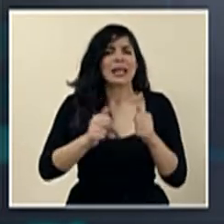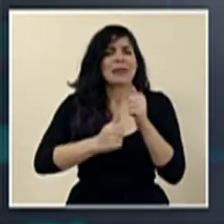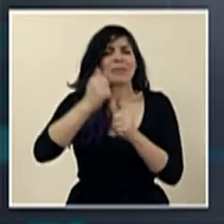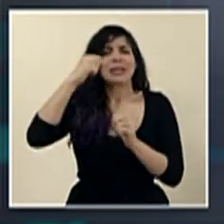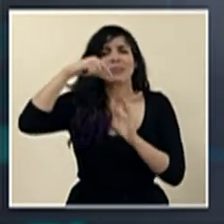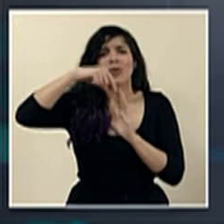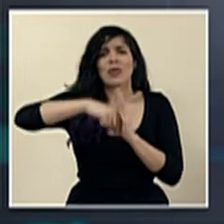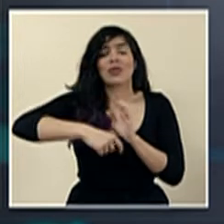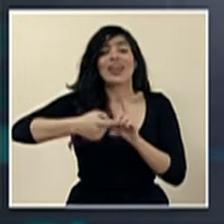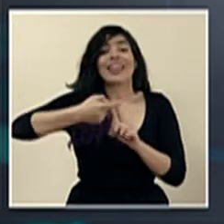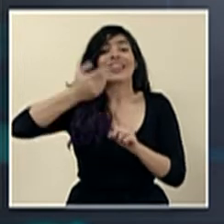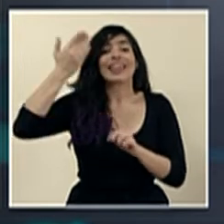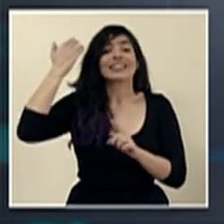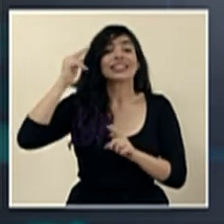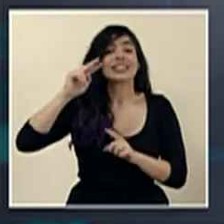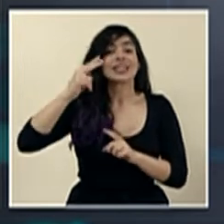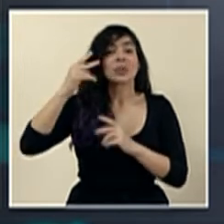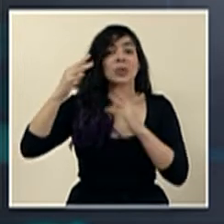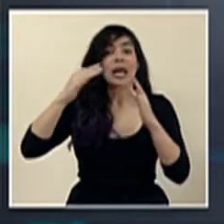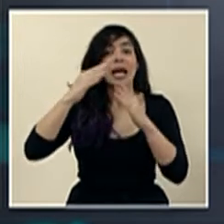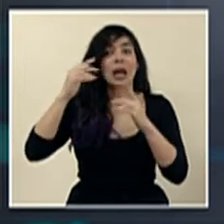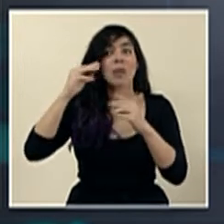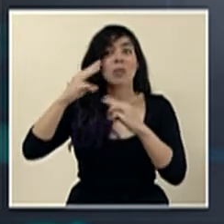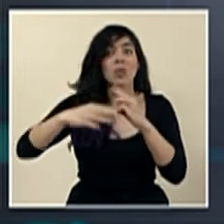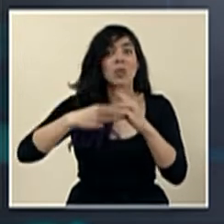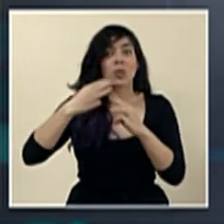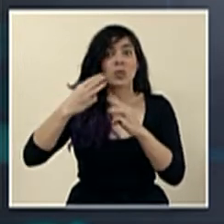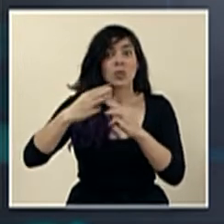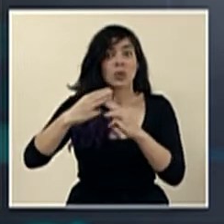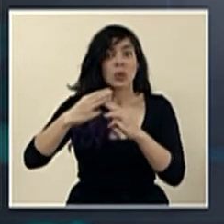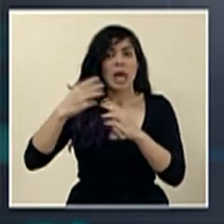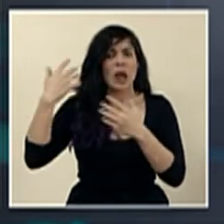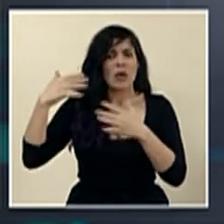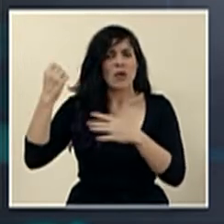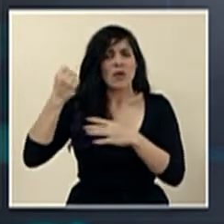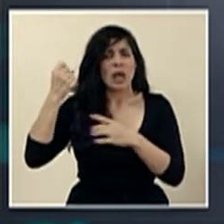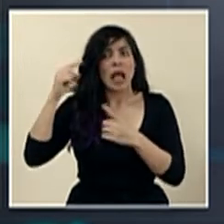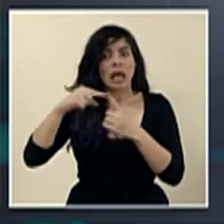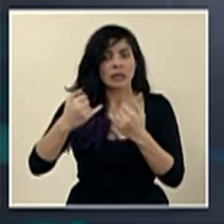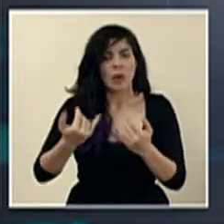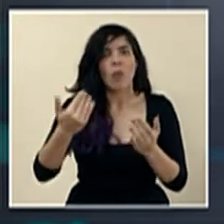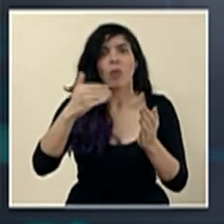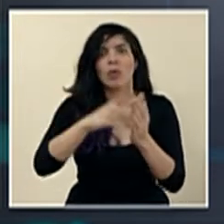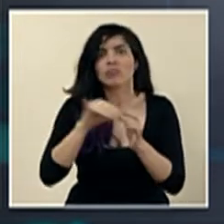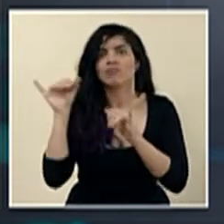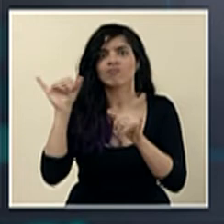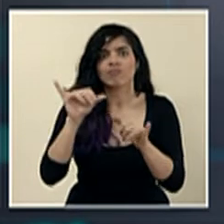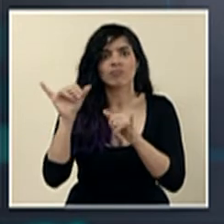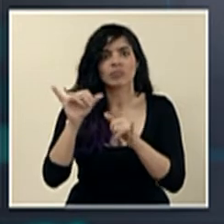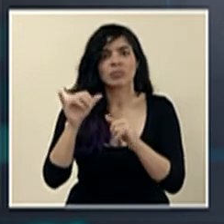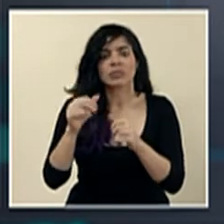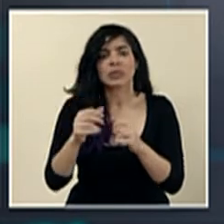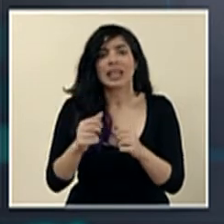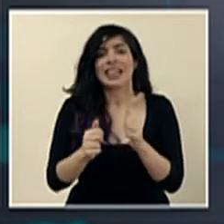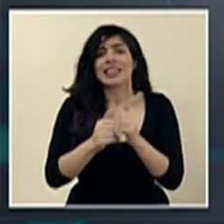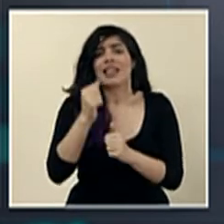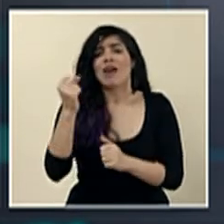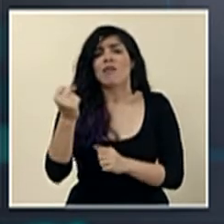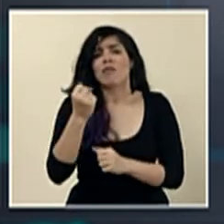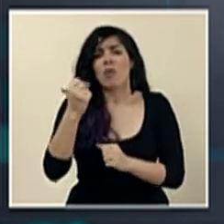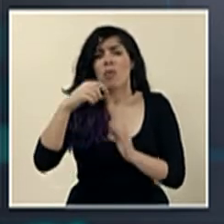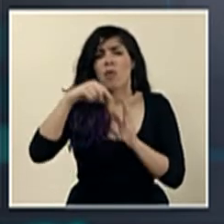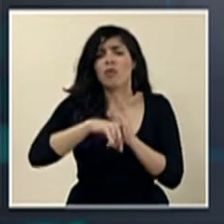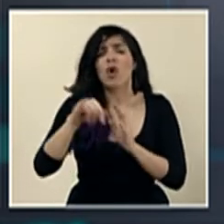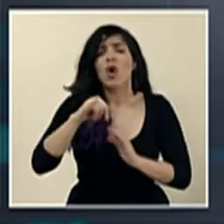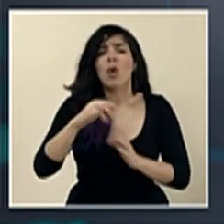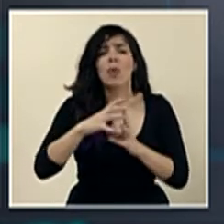profunda desde la Segunda Guerra Mundial y posiblemente tan profunda como la Gran Depresión